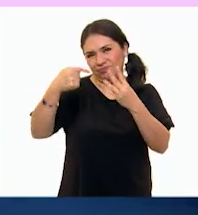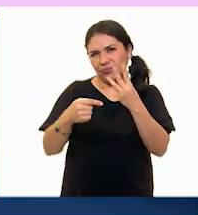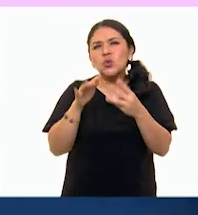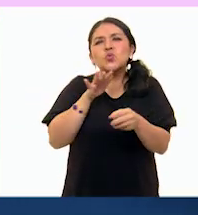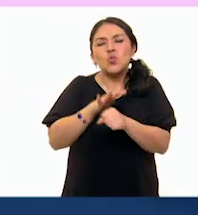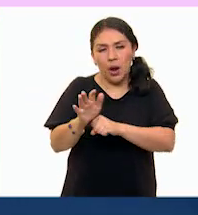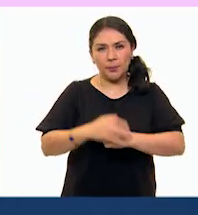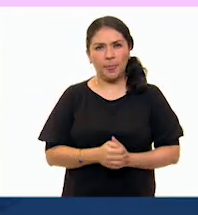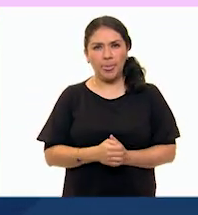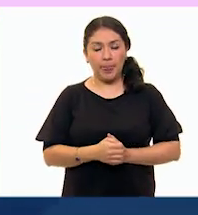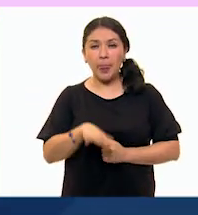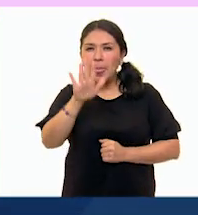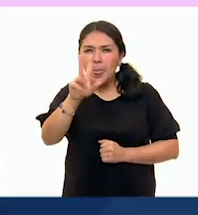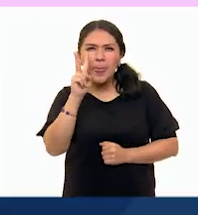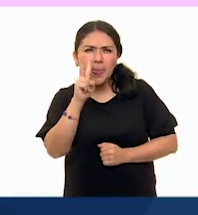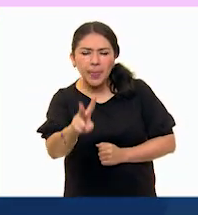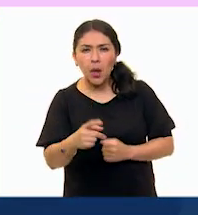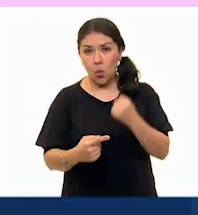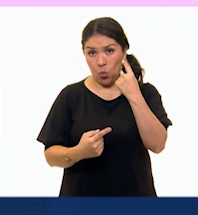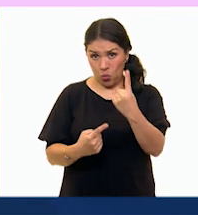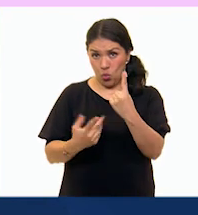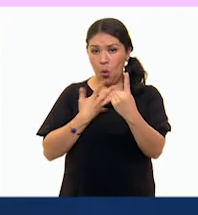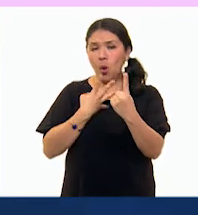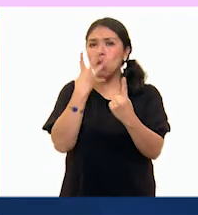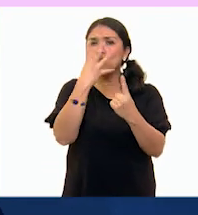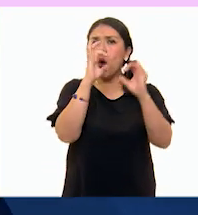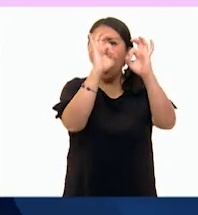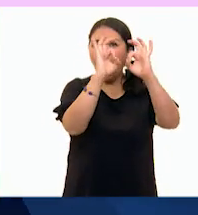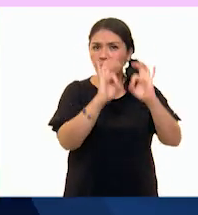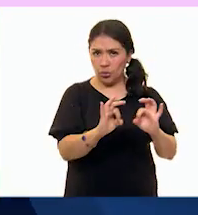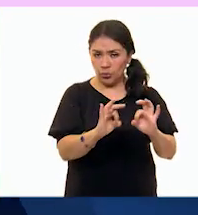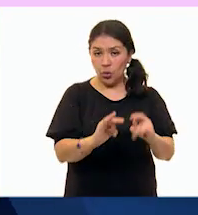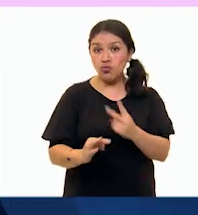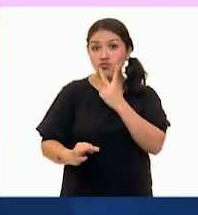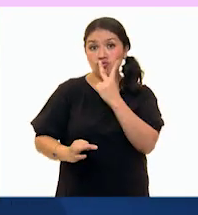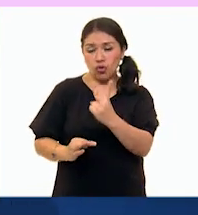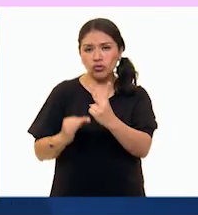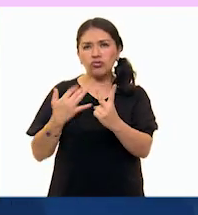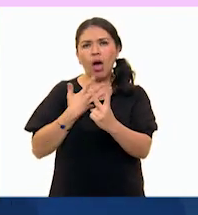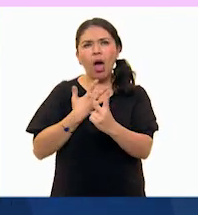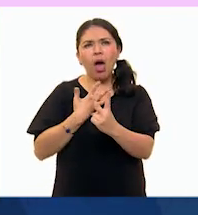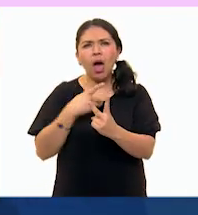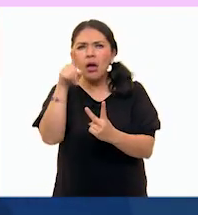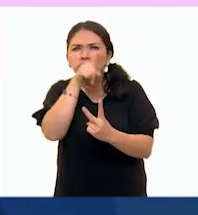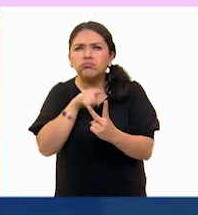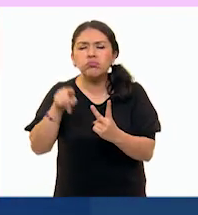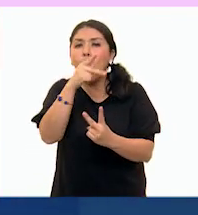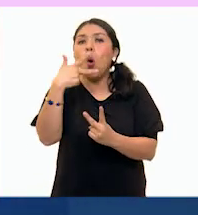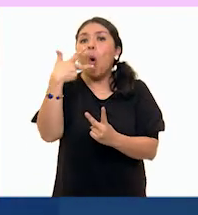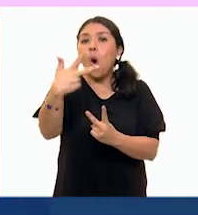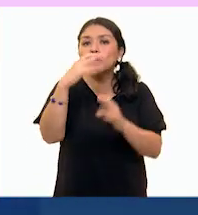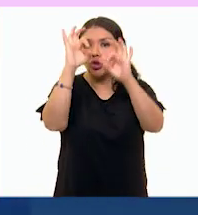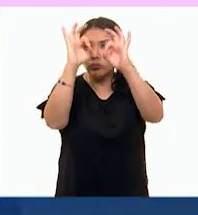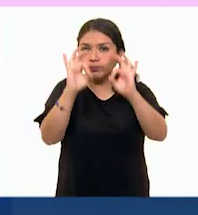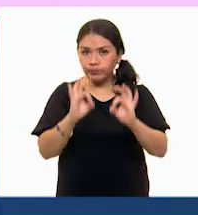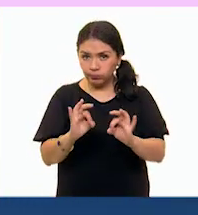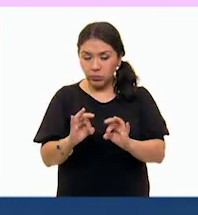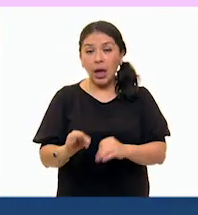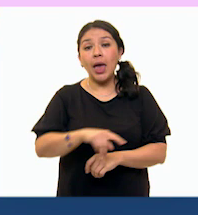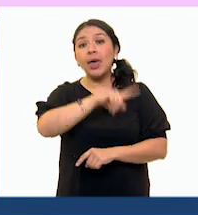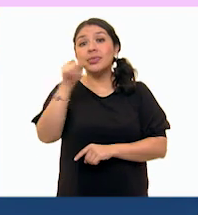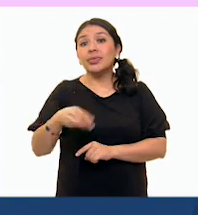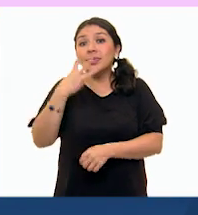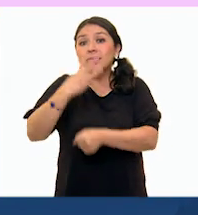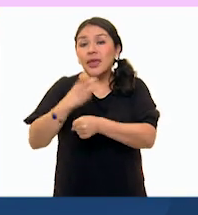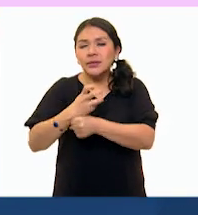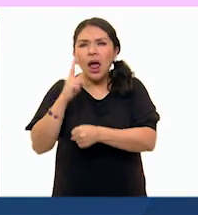que en la figura 1 hay 4 círculos. En la figura 2 son 8 circulitos. Y en la figura 3